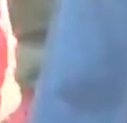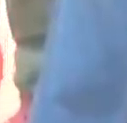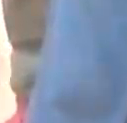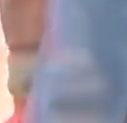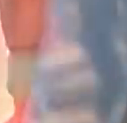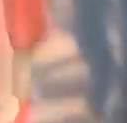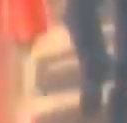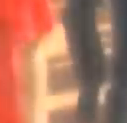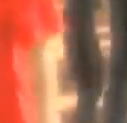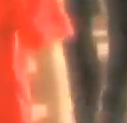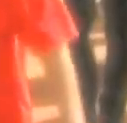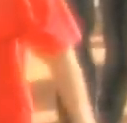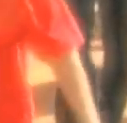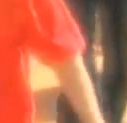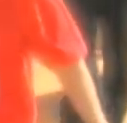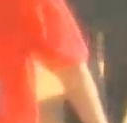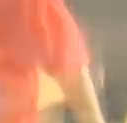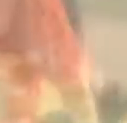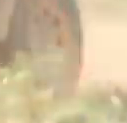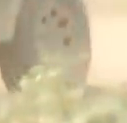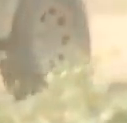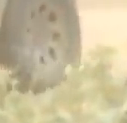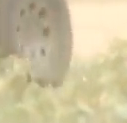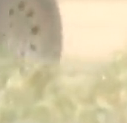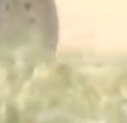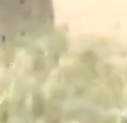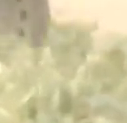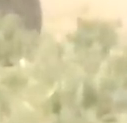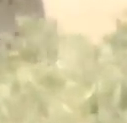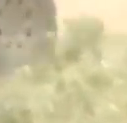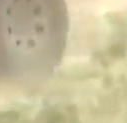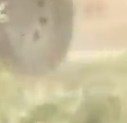si vas por Venezuela galopante,